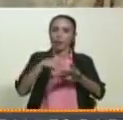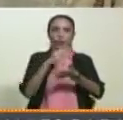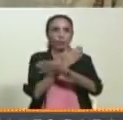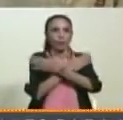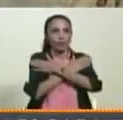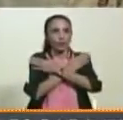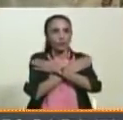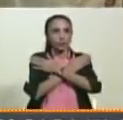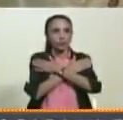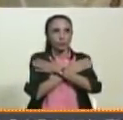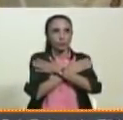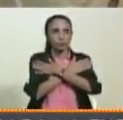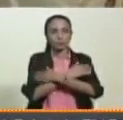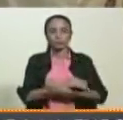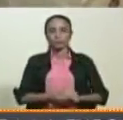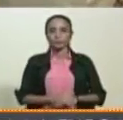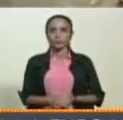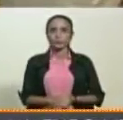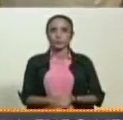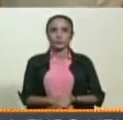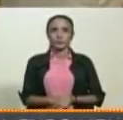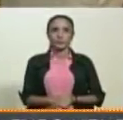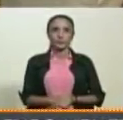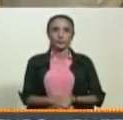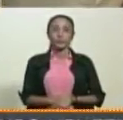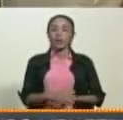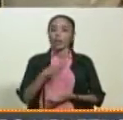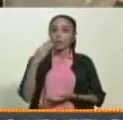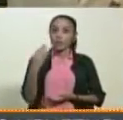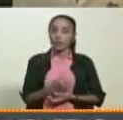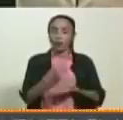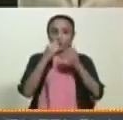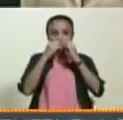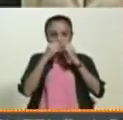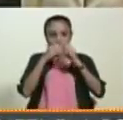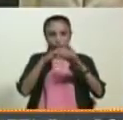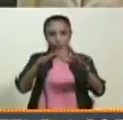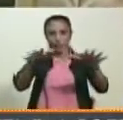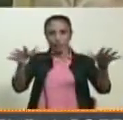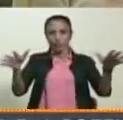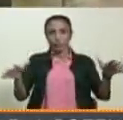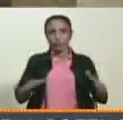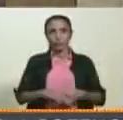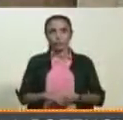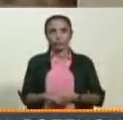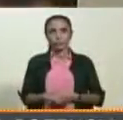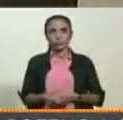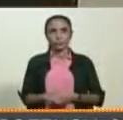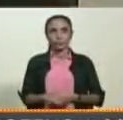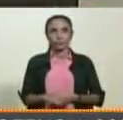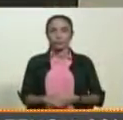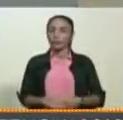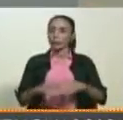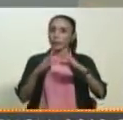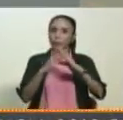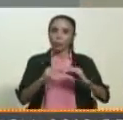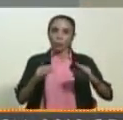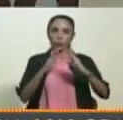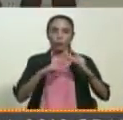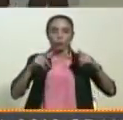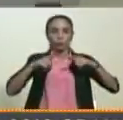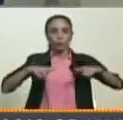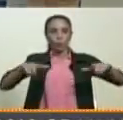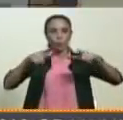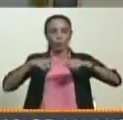que esta maternidad sea de bendiciones para los nuevos y las